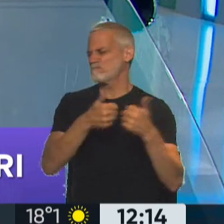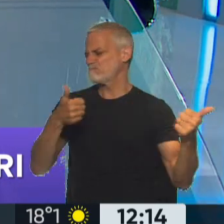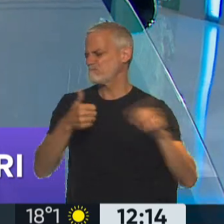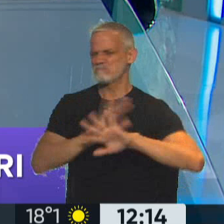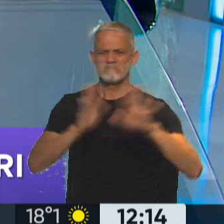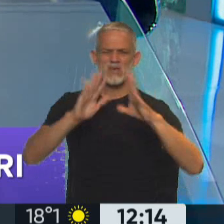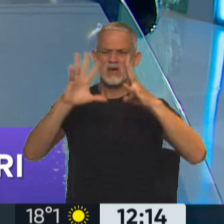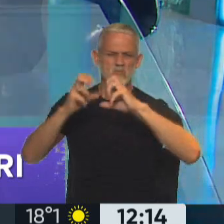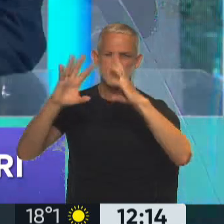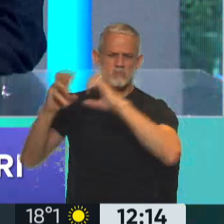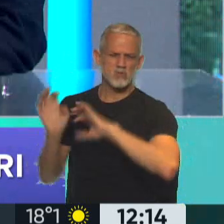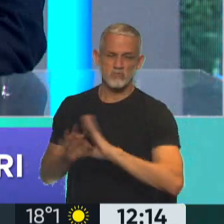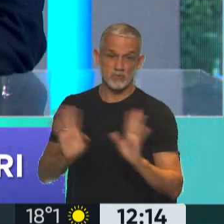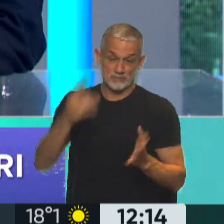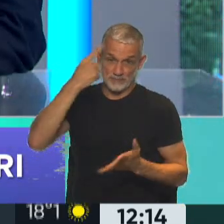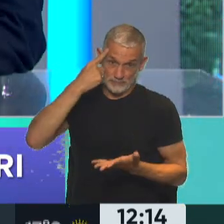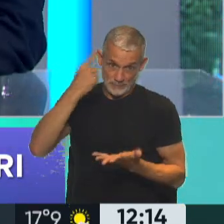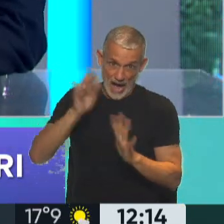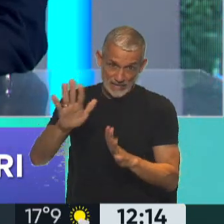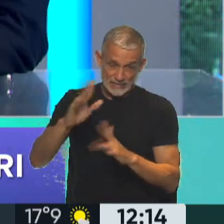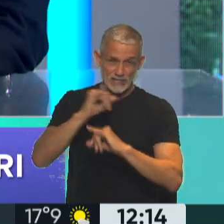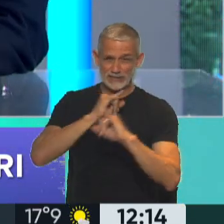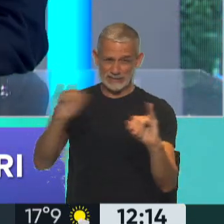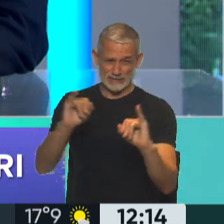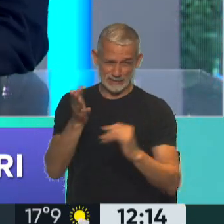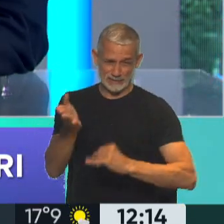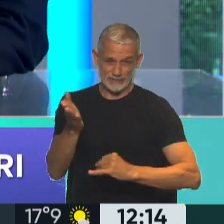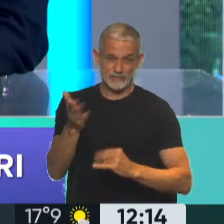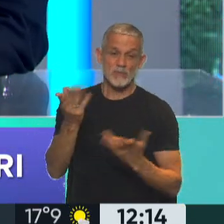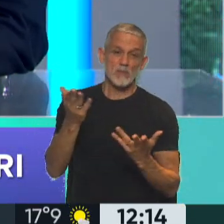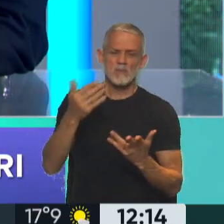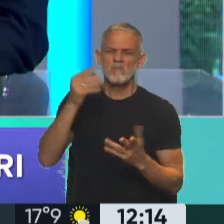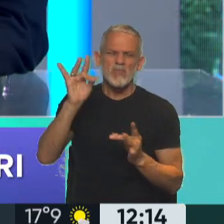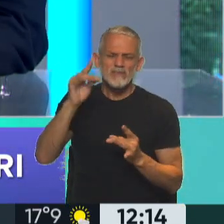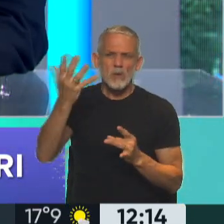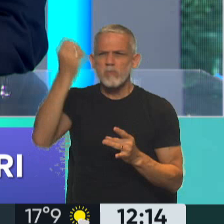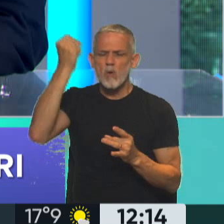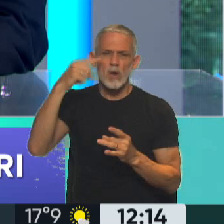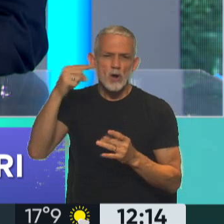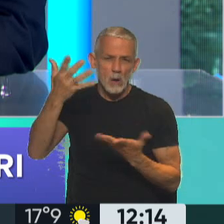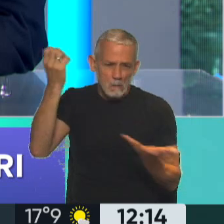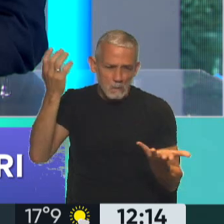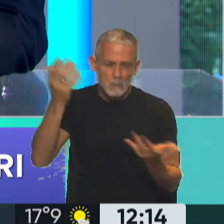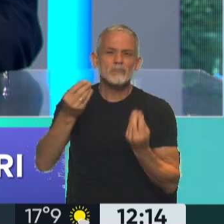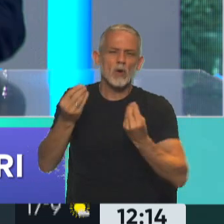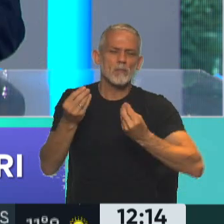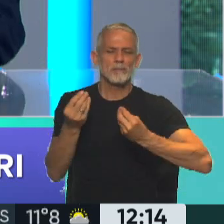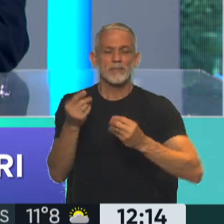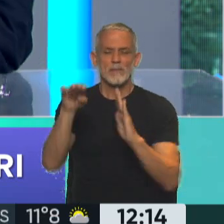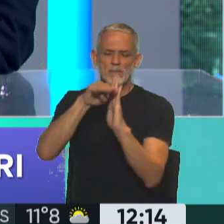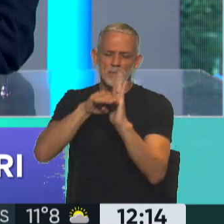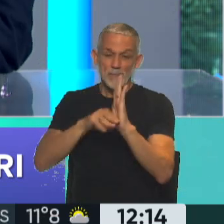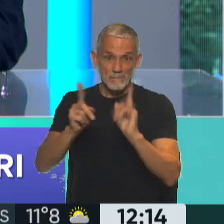todo lo que sería la lógica, inclusive las posibilidades de concreción, digamos, porque obviamente para hacerle alguna de las medidas